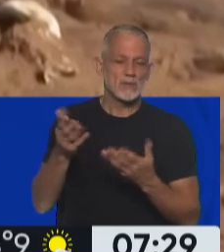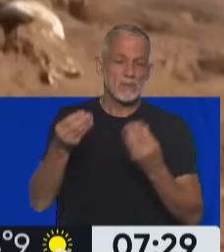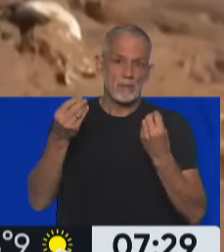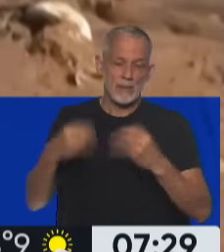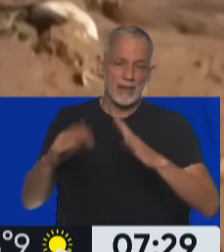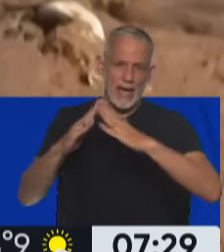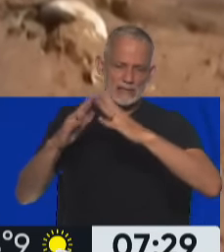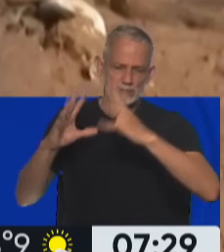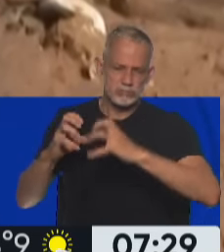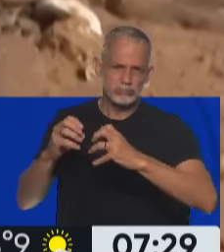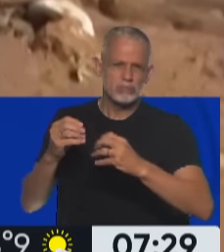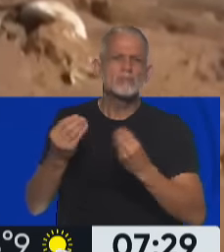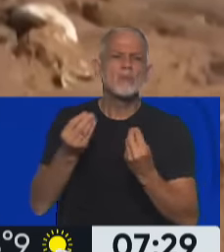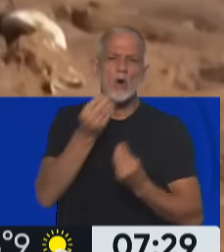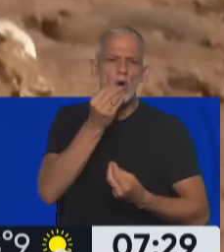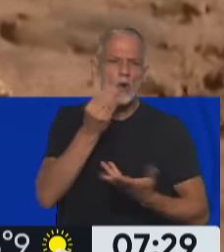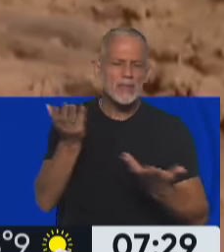perdido todo.